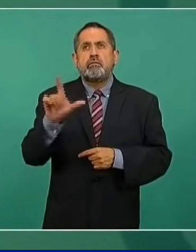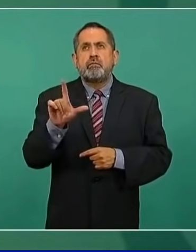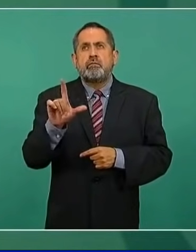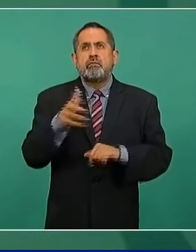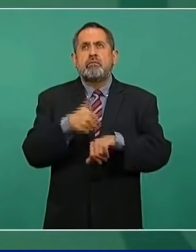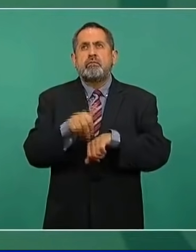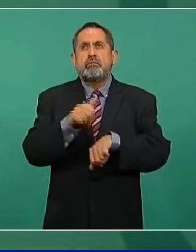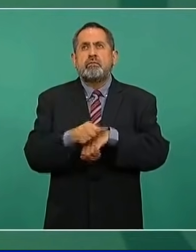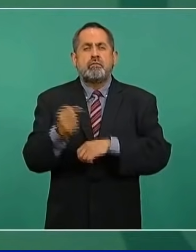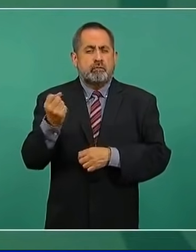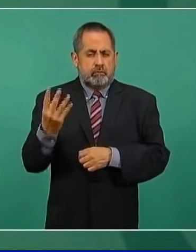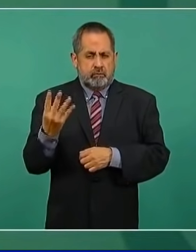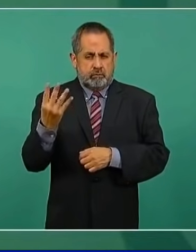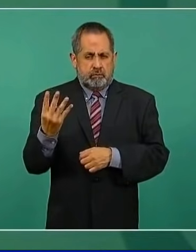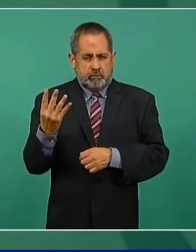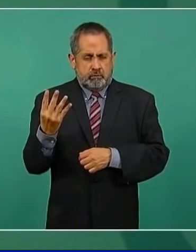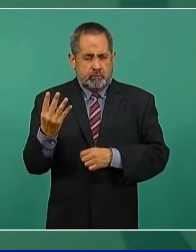4